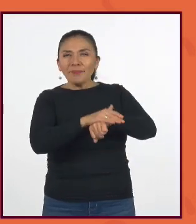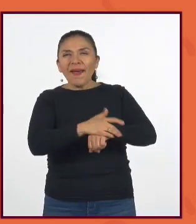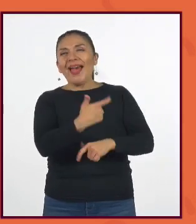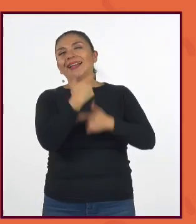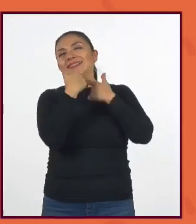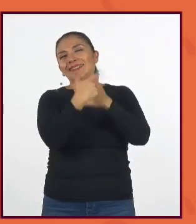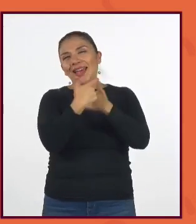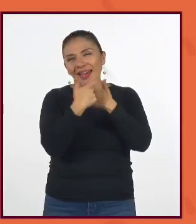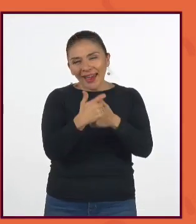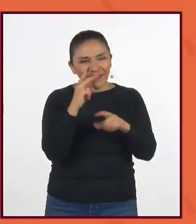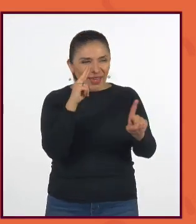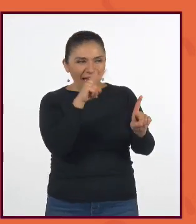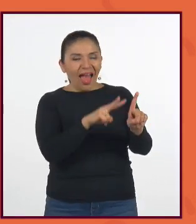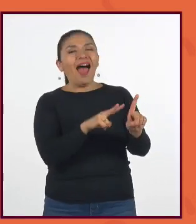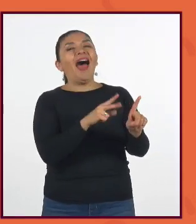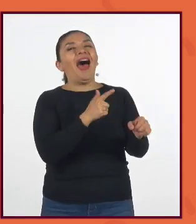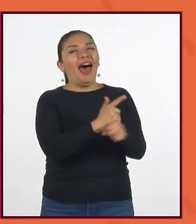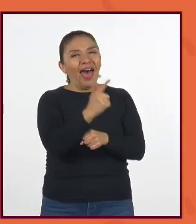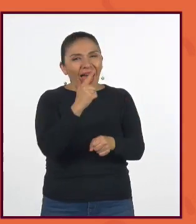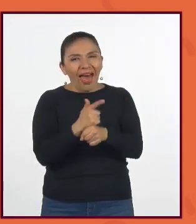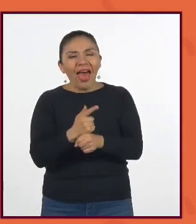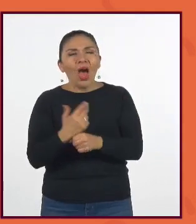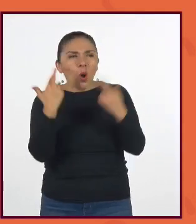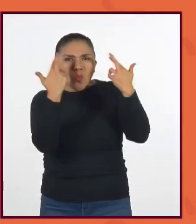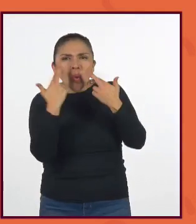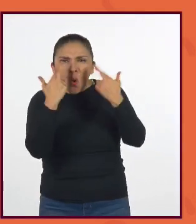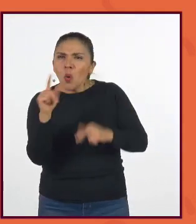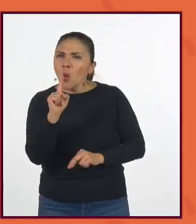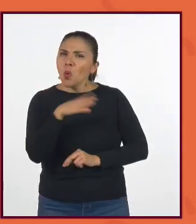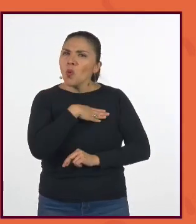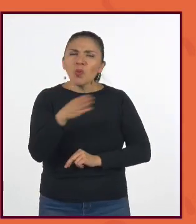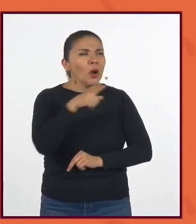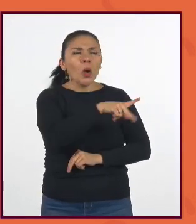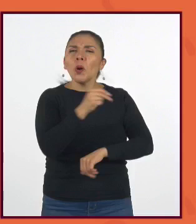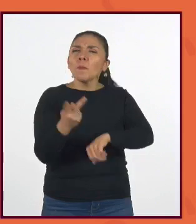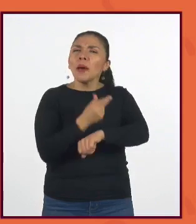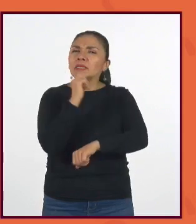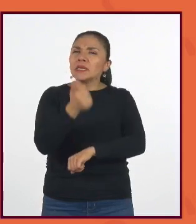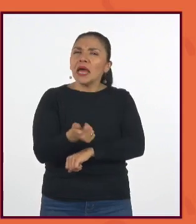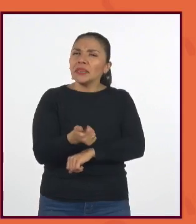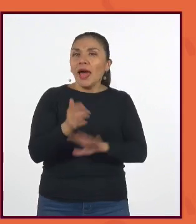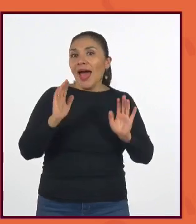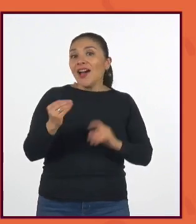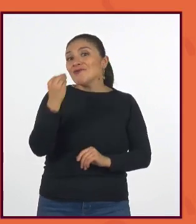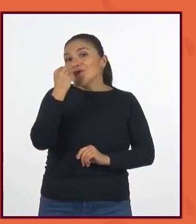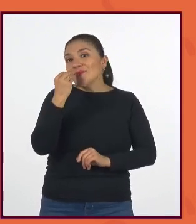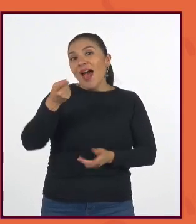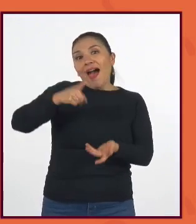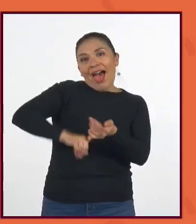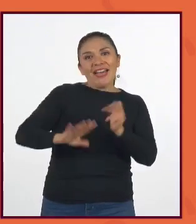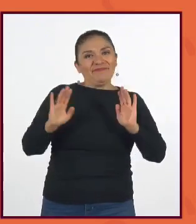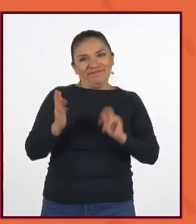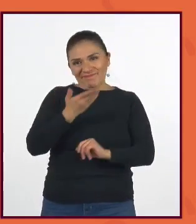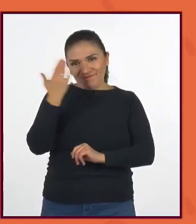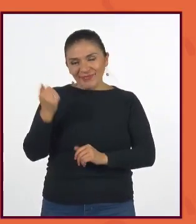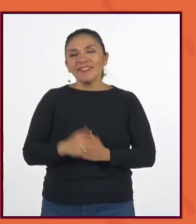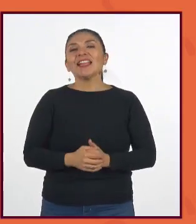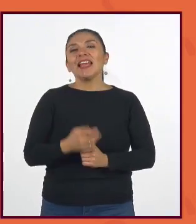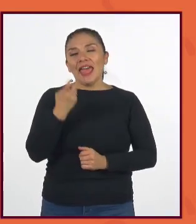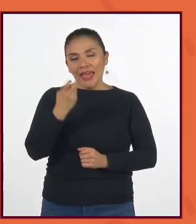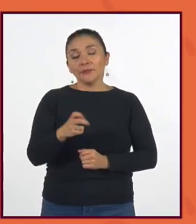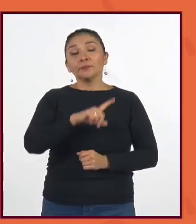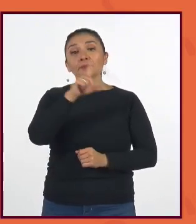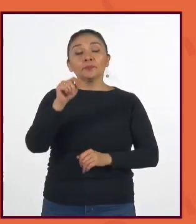veces lo primero que se ven, a ver los ojos, no pasa nada, ¿quién sabe qué tiene? Exacto. ¿Qué tal que sí lo comió, no? Exactamente. Y a largo